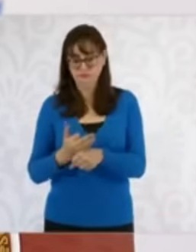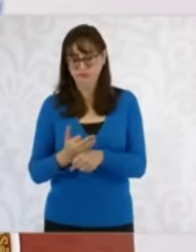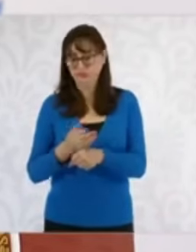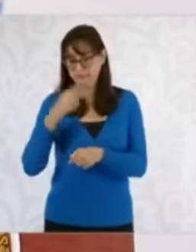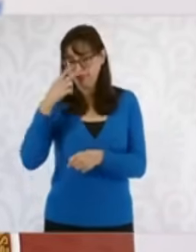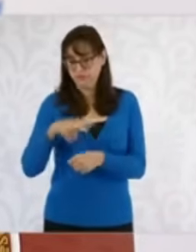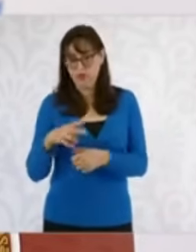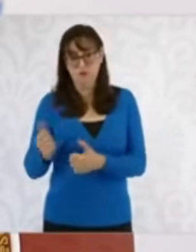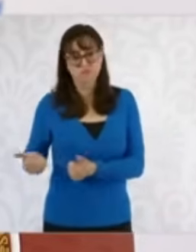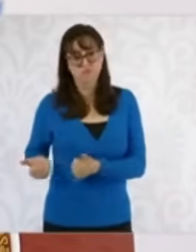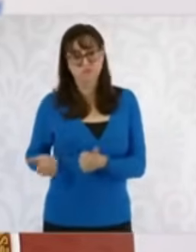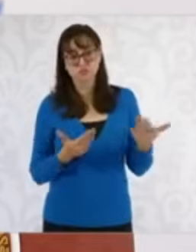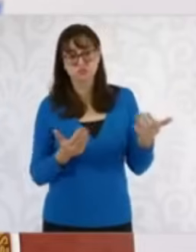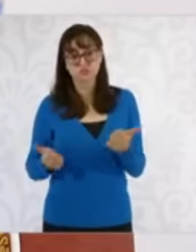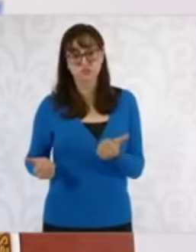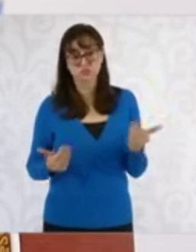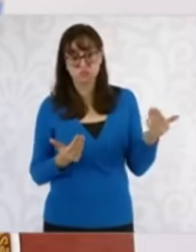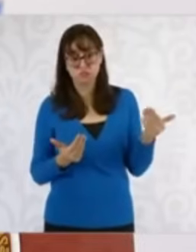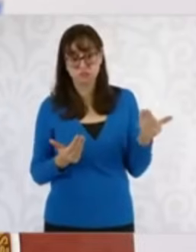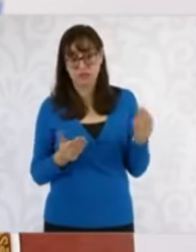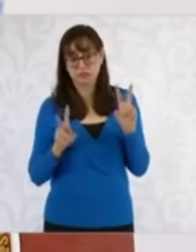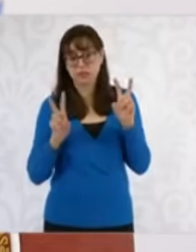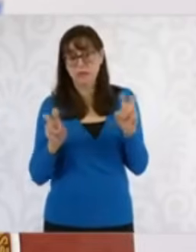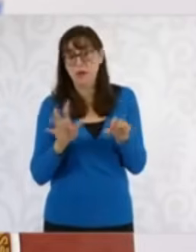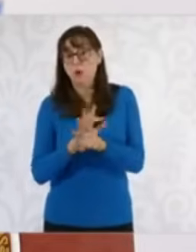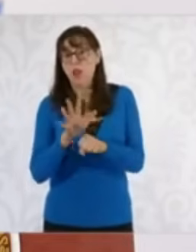en mucho, por ejemplo, son autopartes,